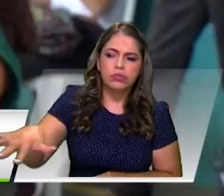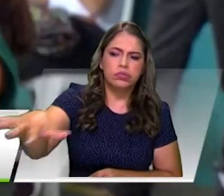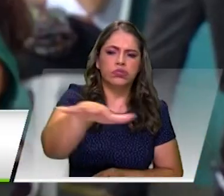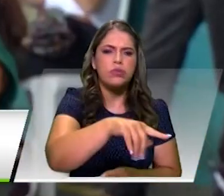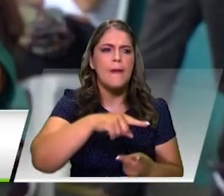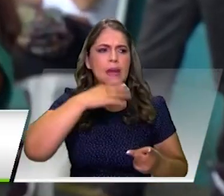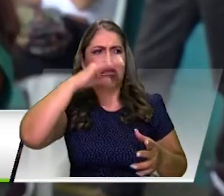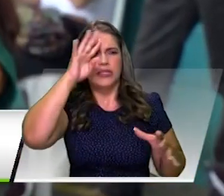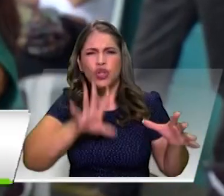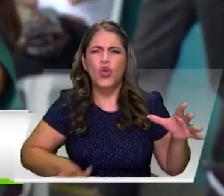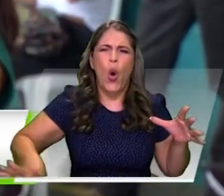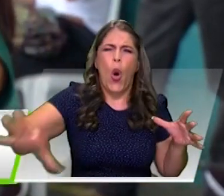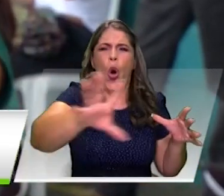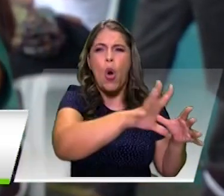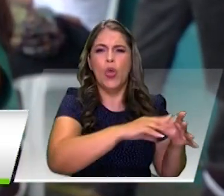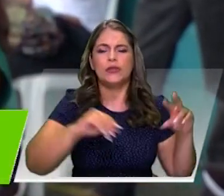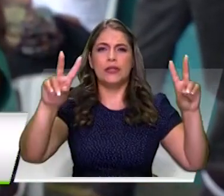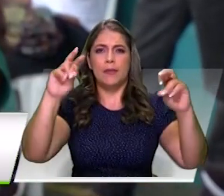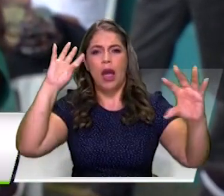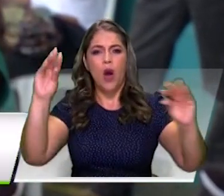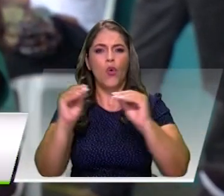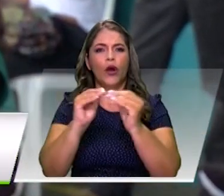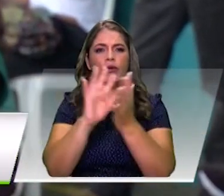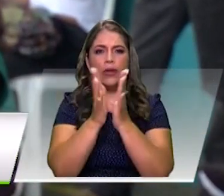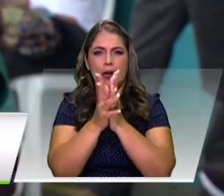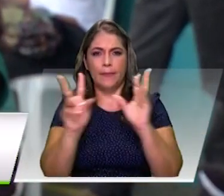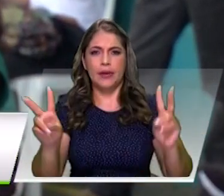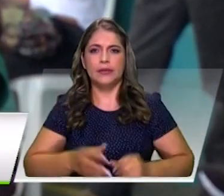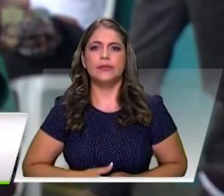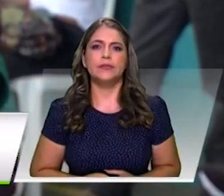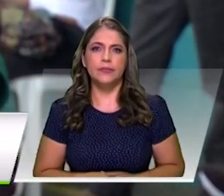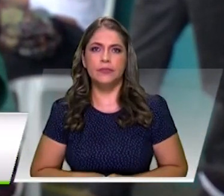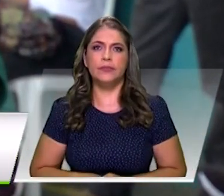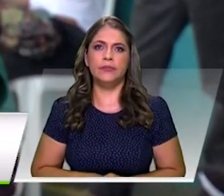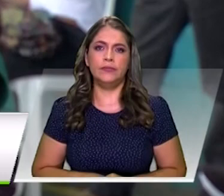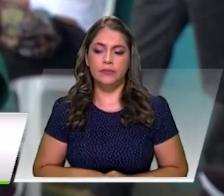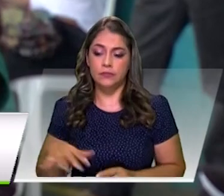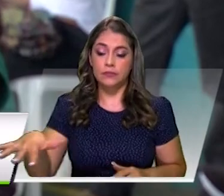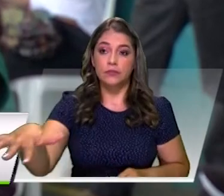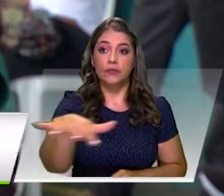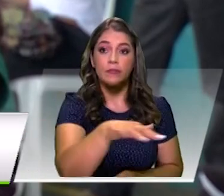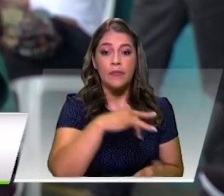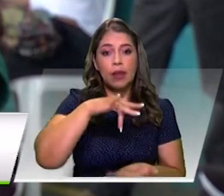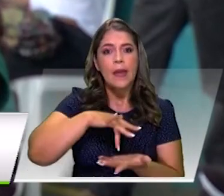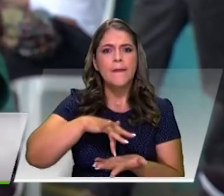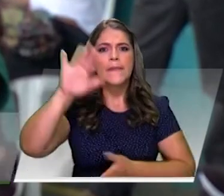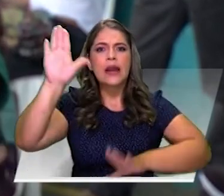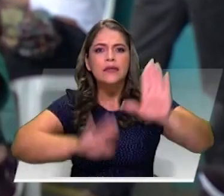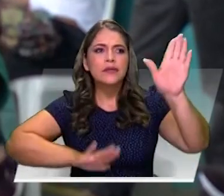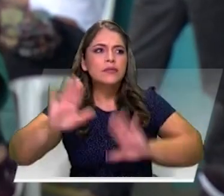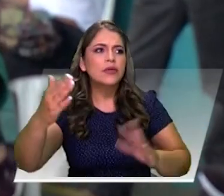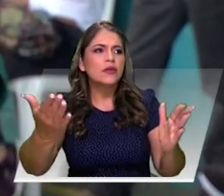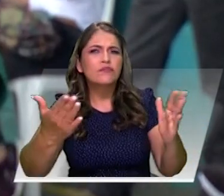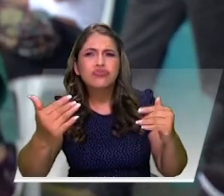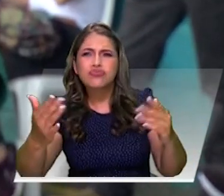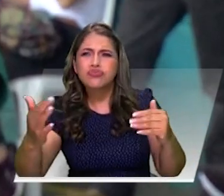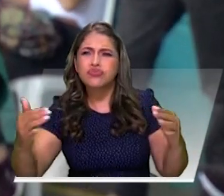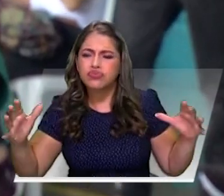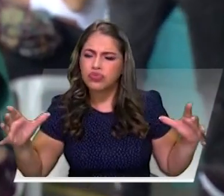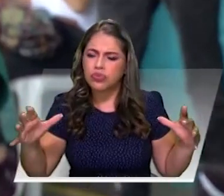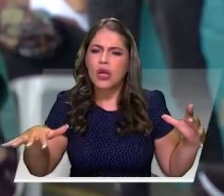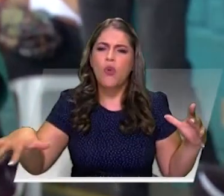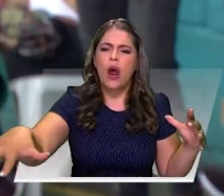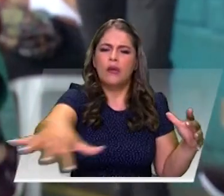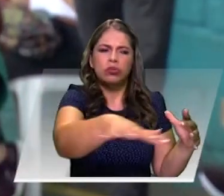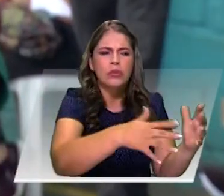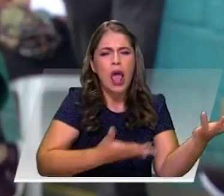paz. Es un ejercicio plural, participativo, que reconoce los ejercicios históricos que se han tejido desde las diferentes comunas y